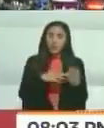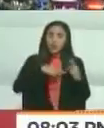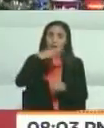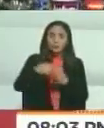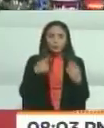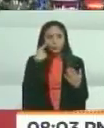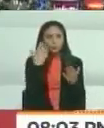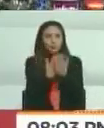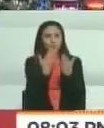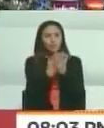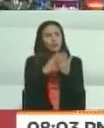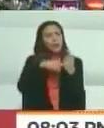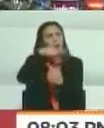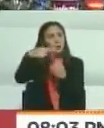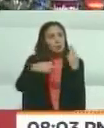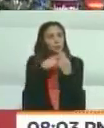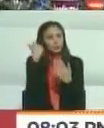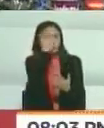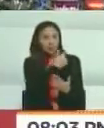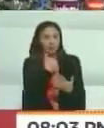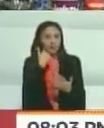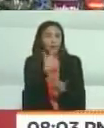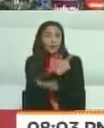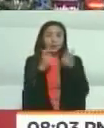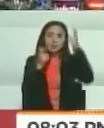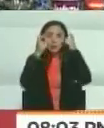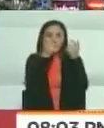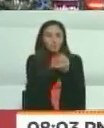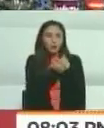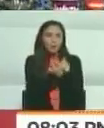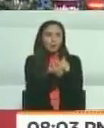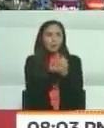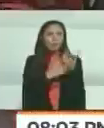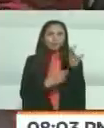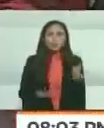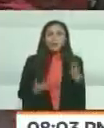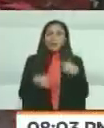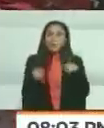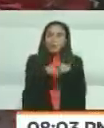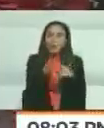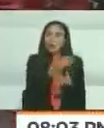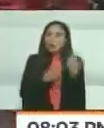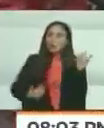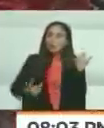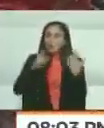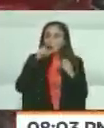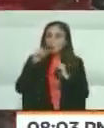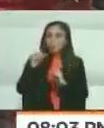cara a la revolución bolivariana, se la vieron en Chávez y se la han visto en el hermano Nicolás Maduro.